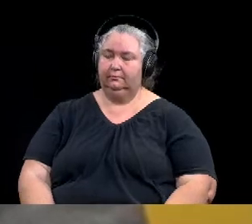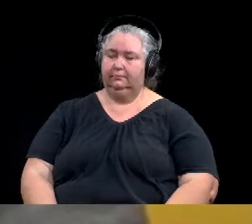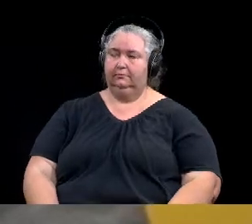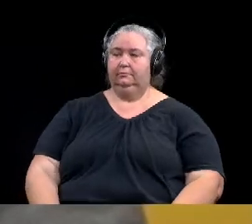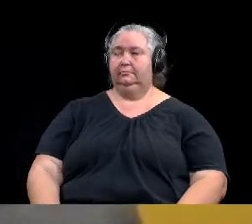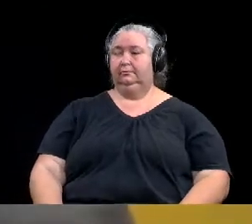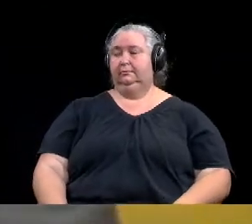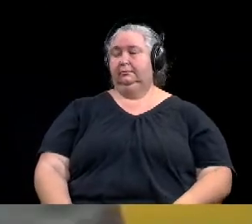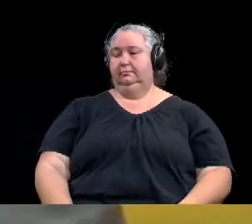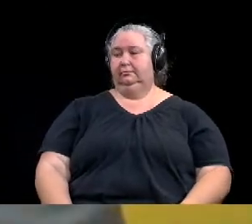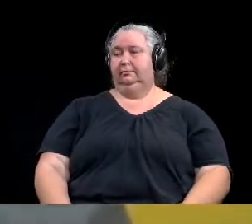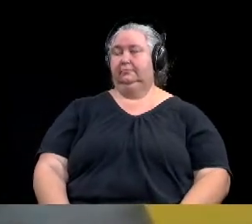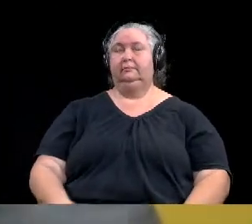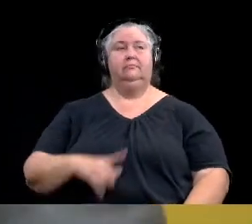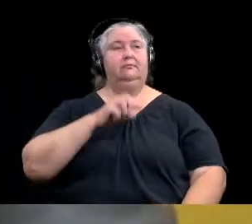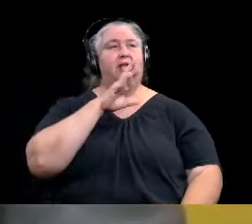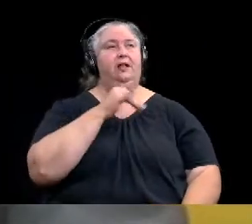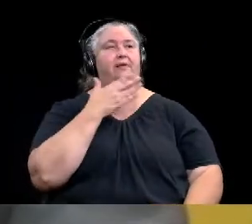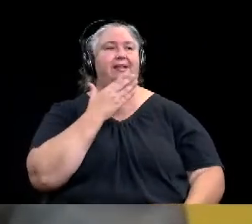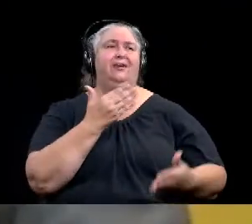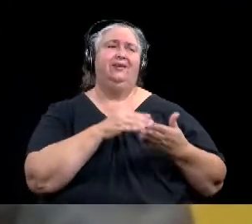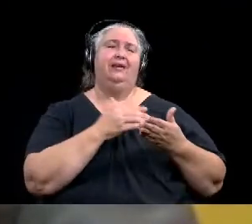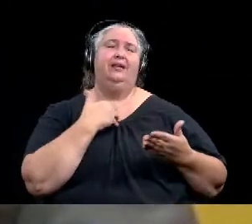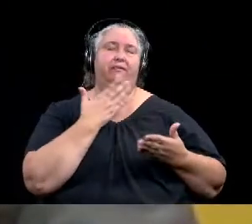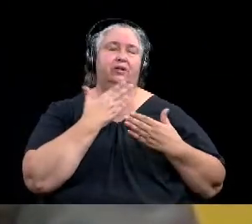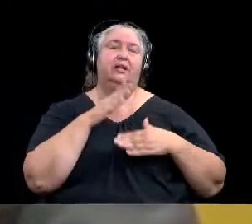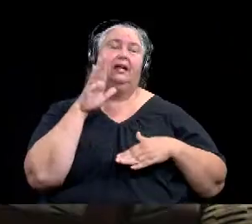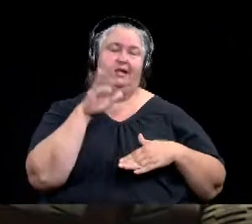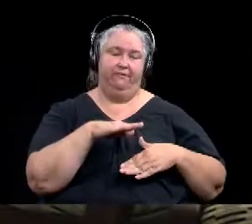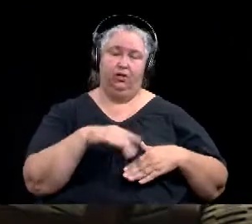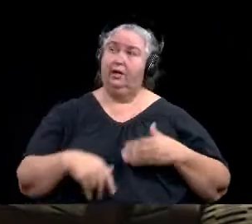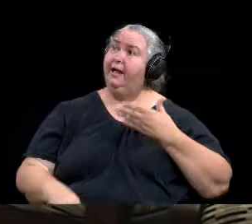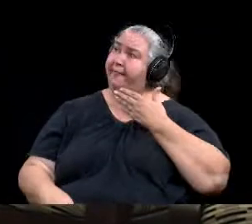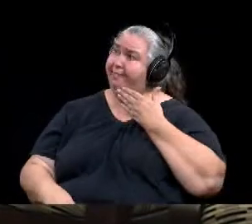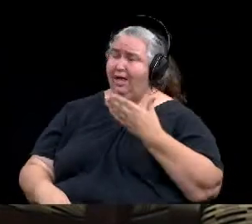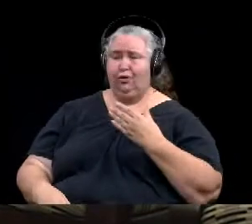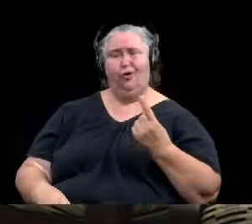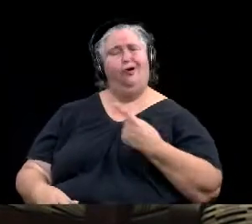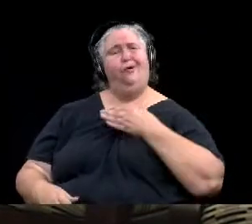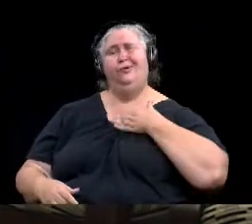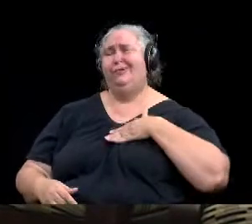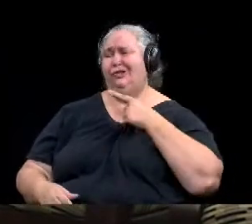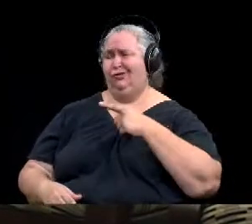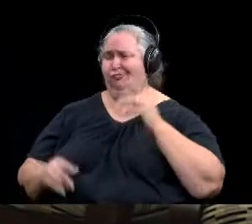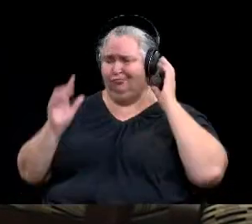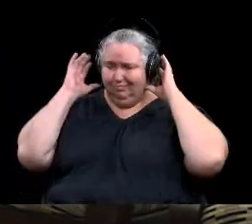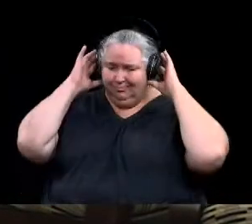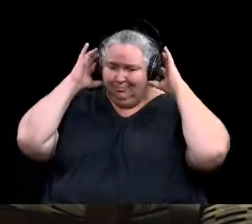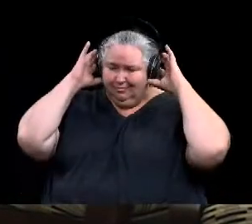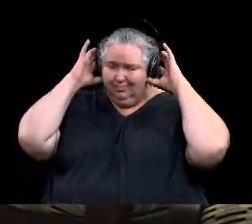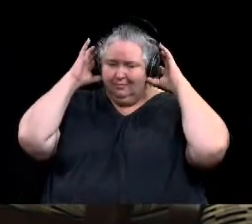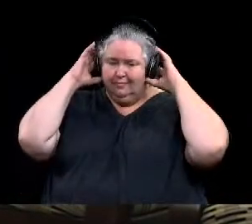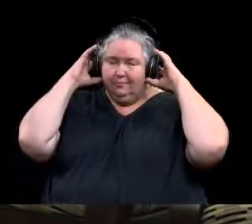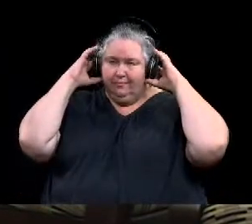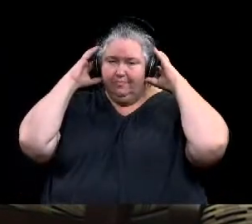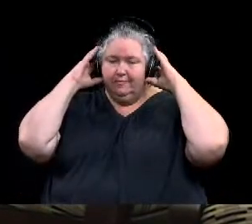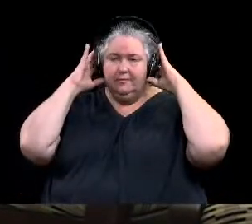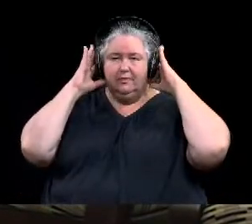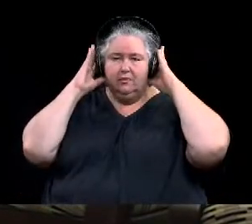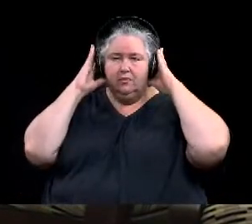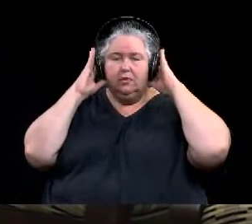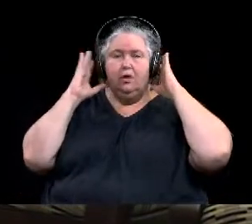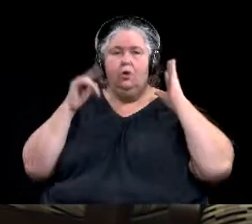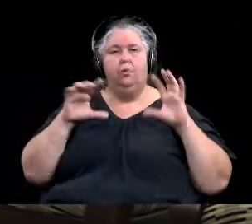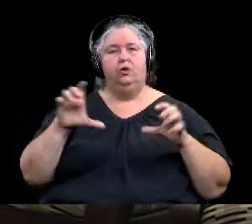wccc.tv. Larry, thank you again and have a great afternoon. Thank you, sir. Always appreciate you. Well, we're conducting this press